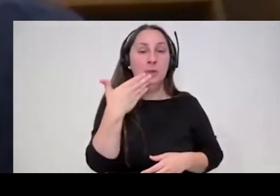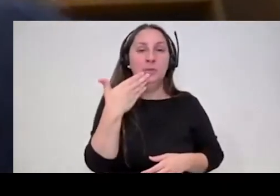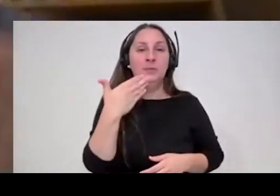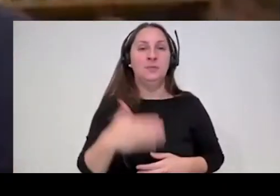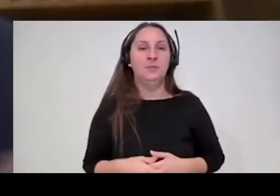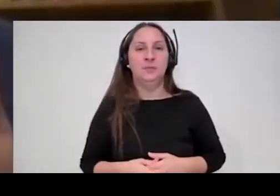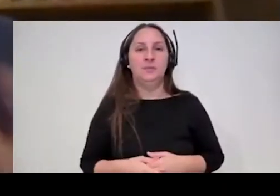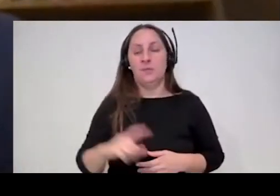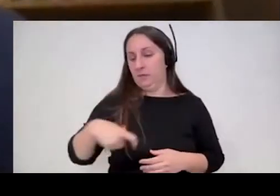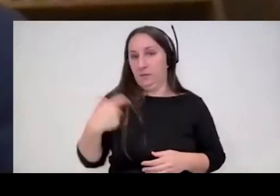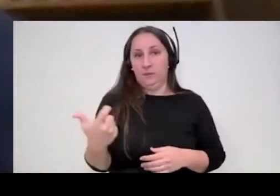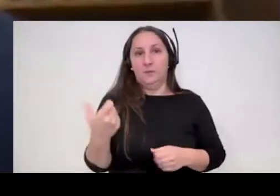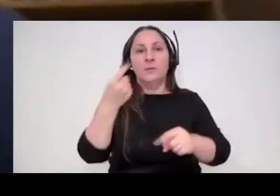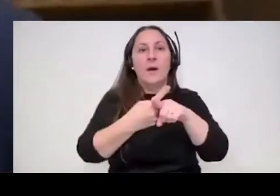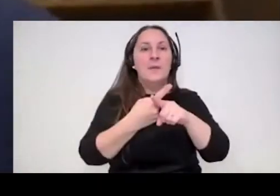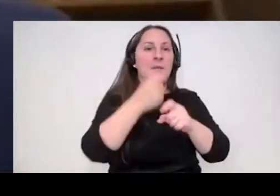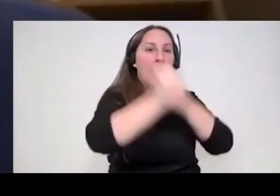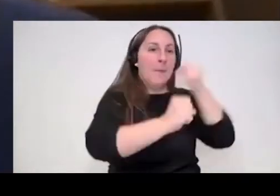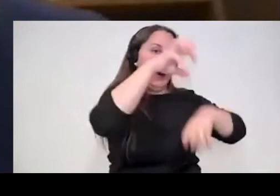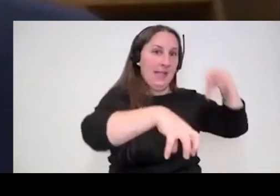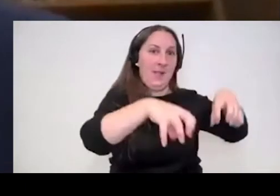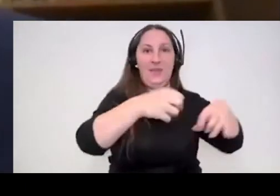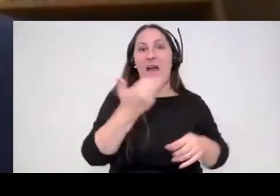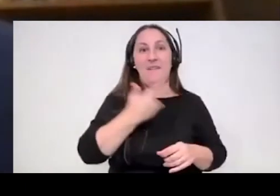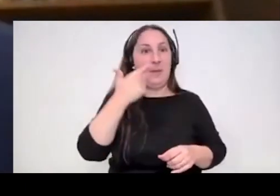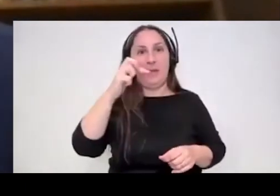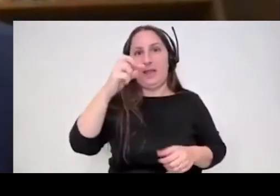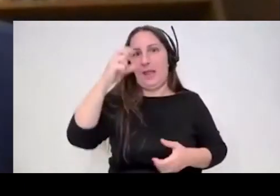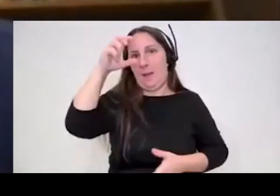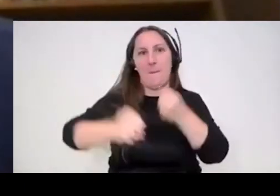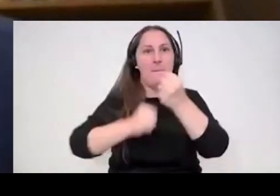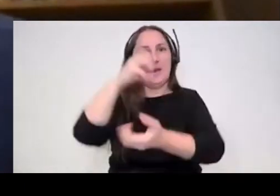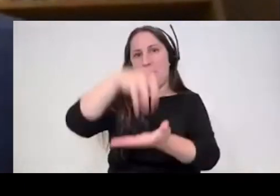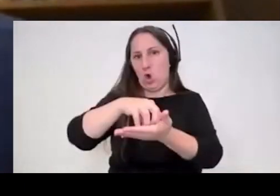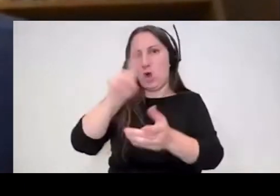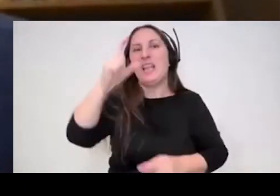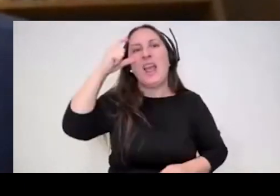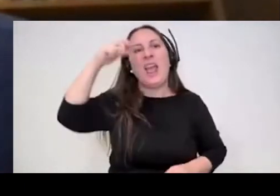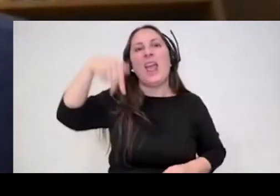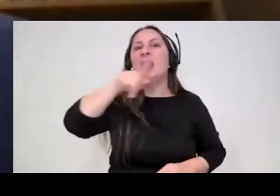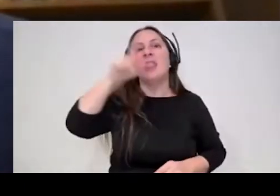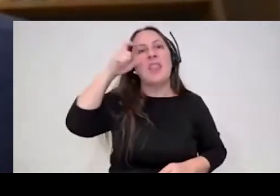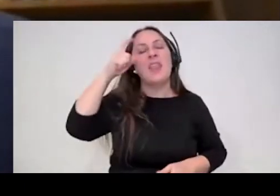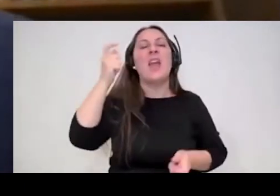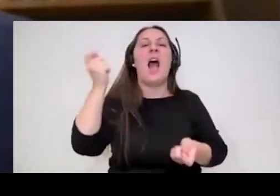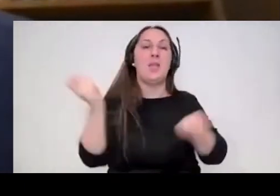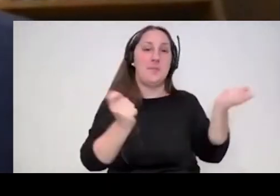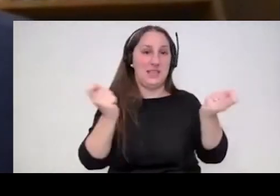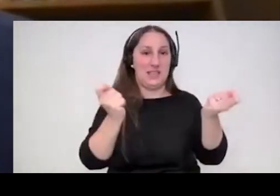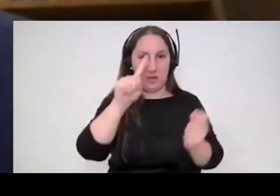un sindicato por empresa, de hecho AFIP no es una empresa, es un ente de la Administración Nacional,